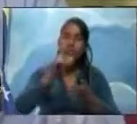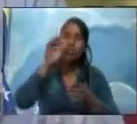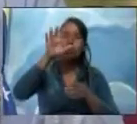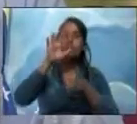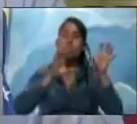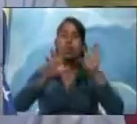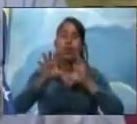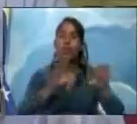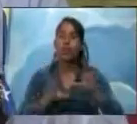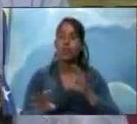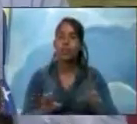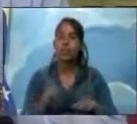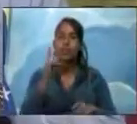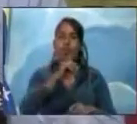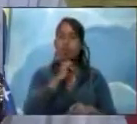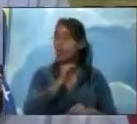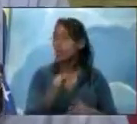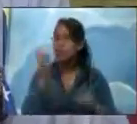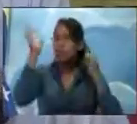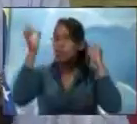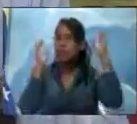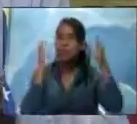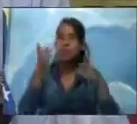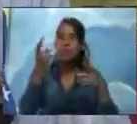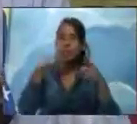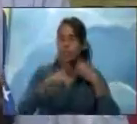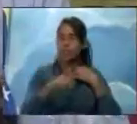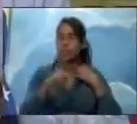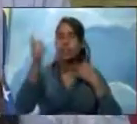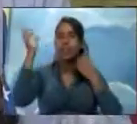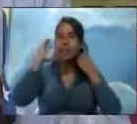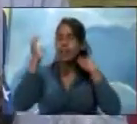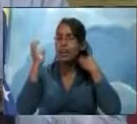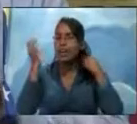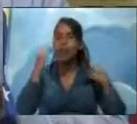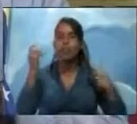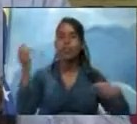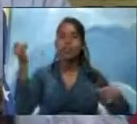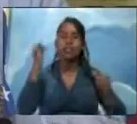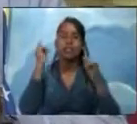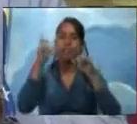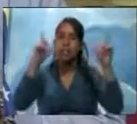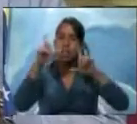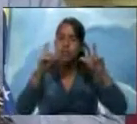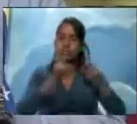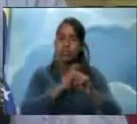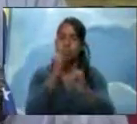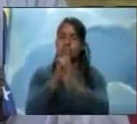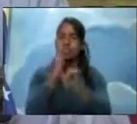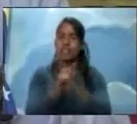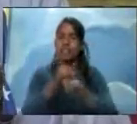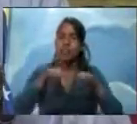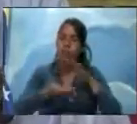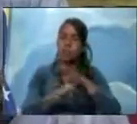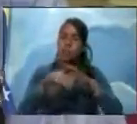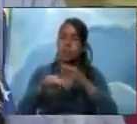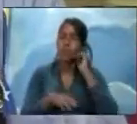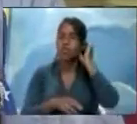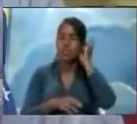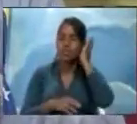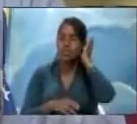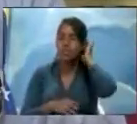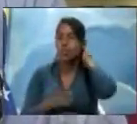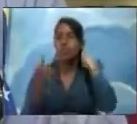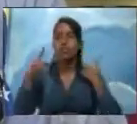5 continentes. No es casualidad que a través de la radio, la televisión, el internet, medios impresos, a través de